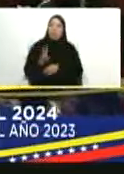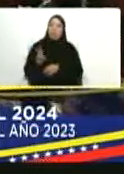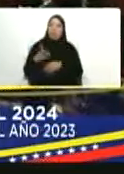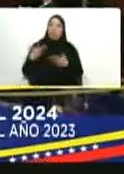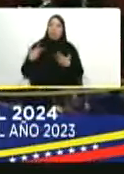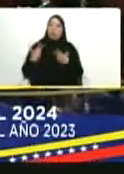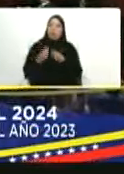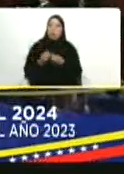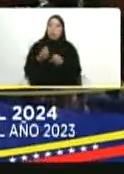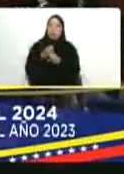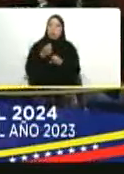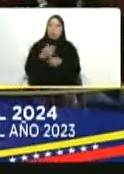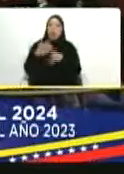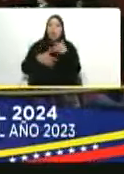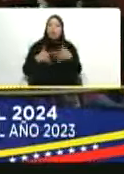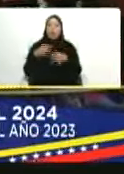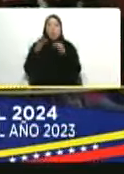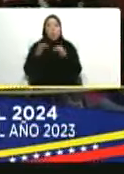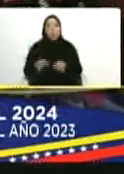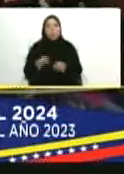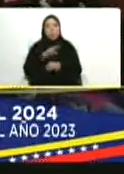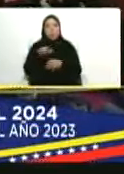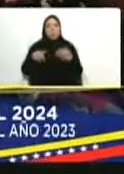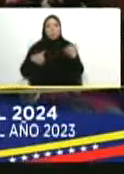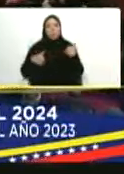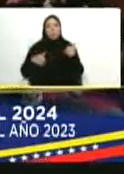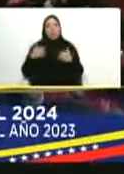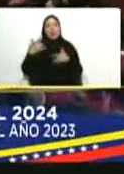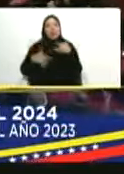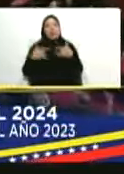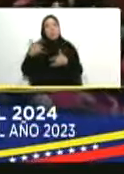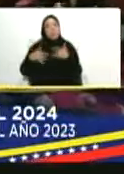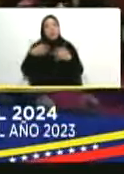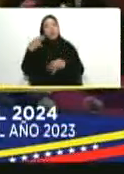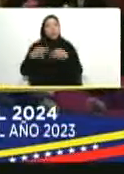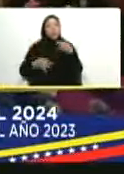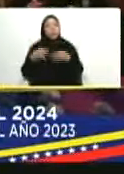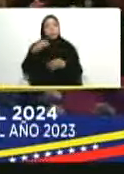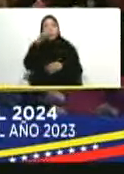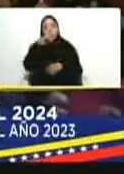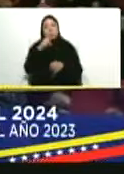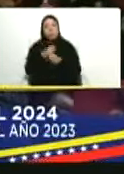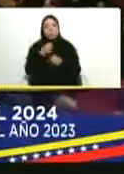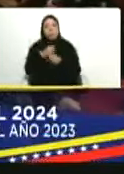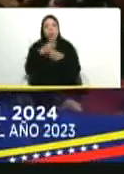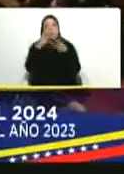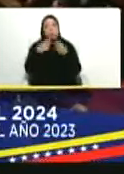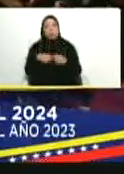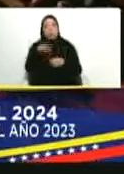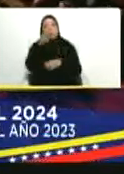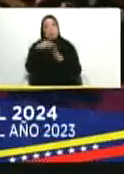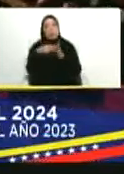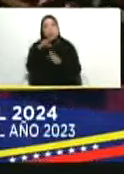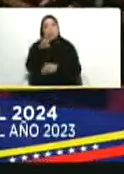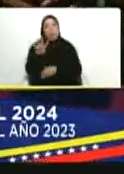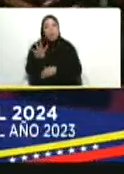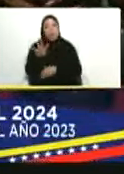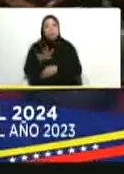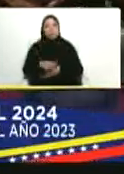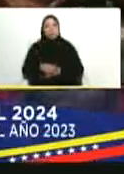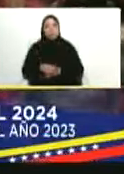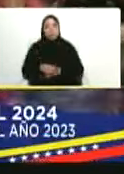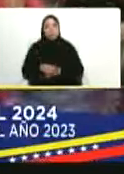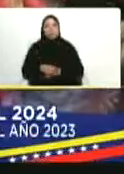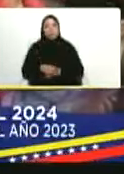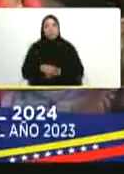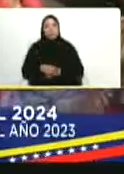acompañará esta sesión solemne de apertura de actividades judiciales correspondientes al año 2024.